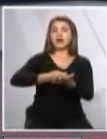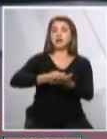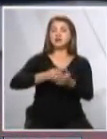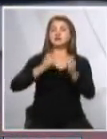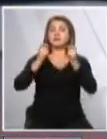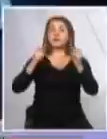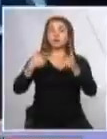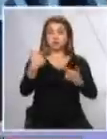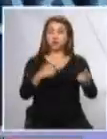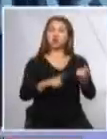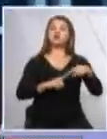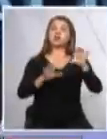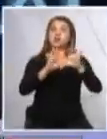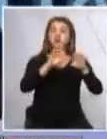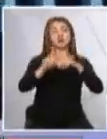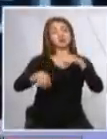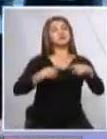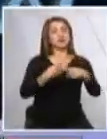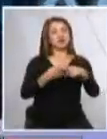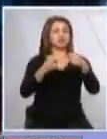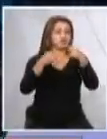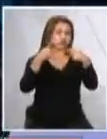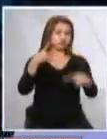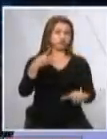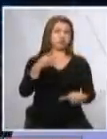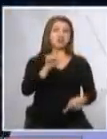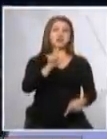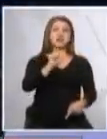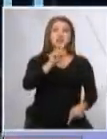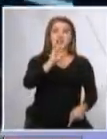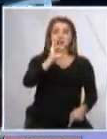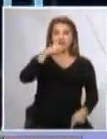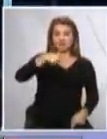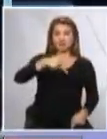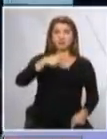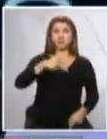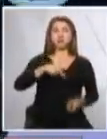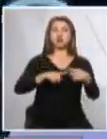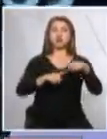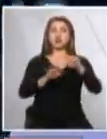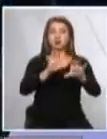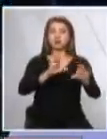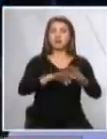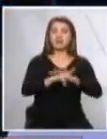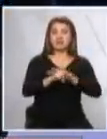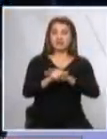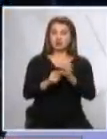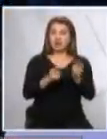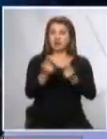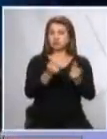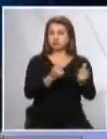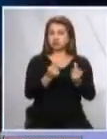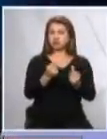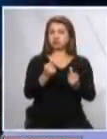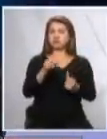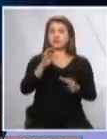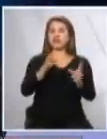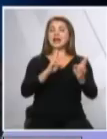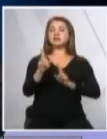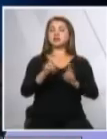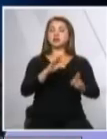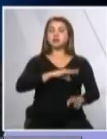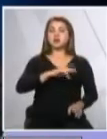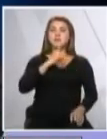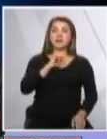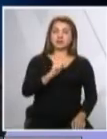no? Por muchas otras cosas, más que por financiamiento de campañas políticas, Delano y Lavín por otros presuntos delitos asociados a lo que ocurrió en Penta. El financiamiento de la